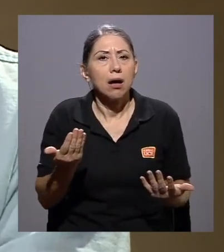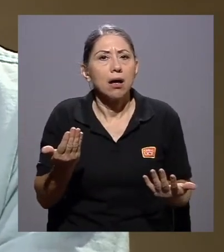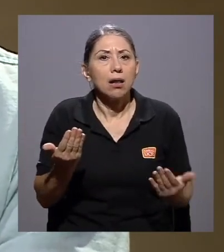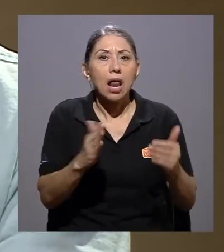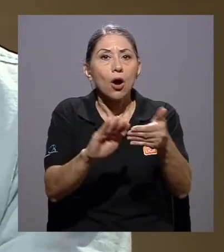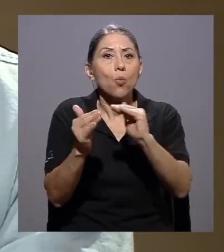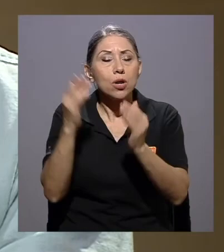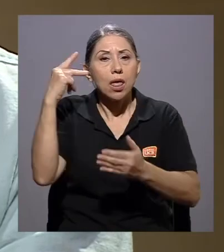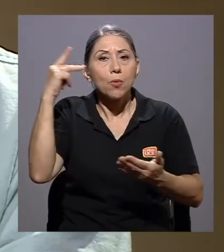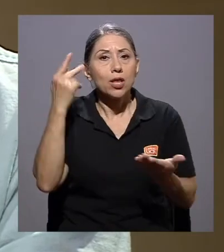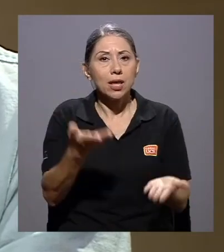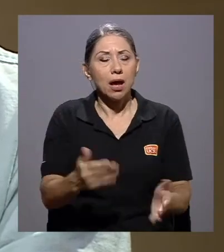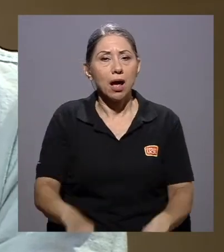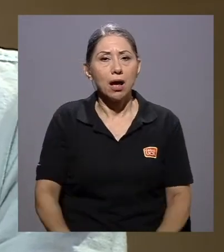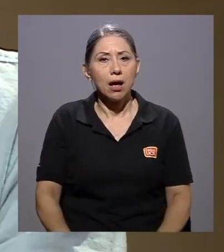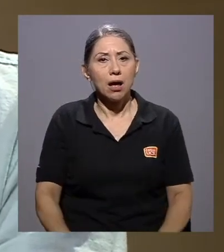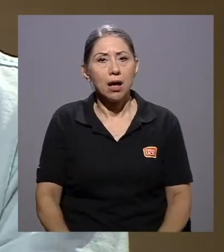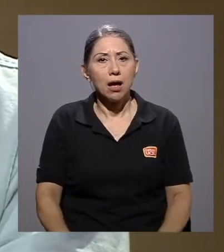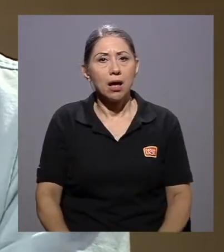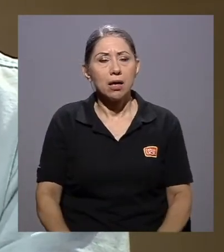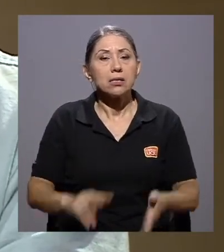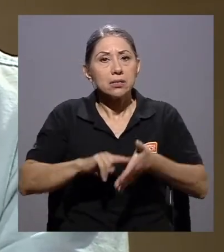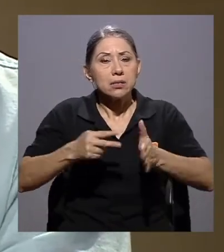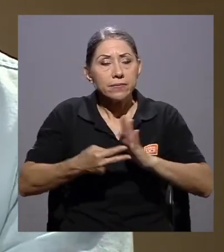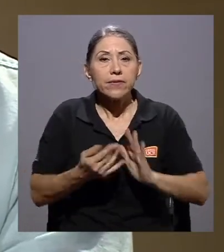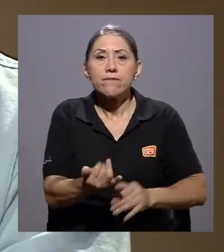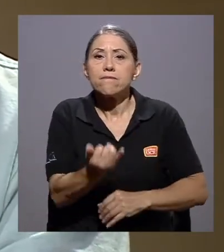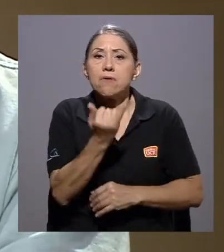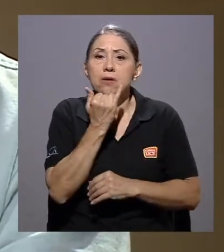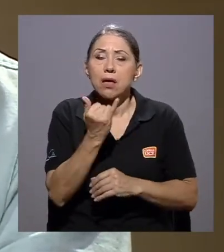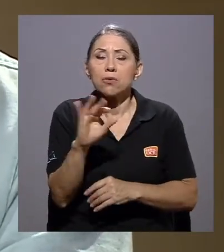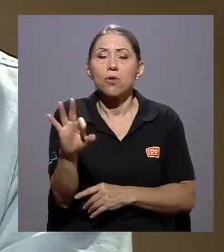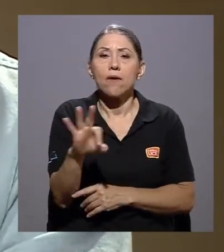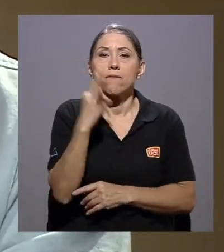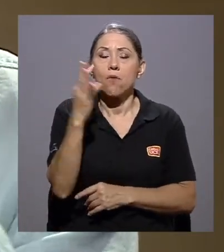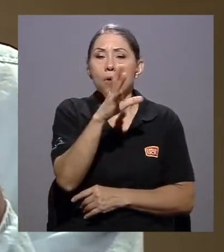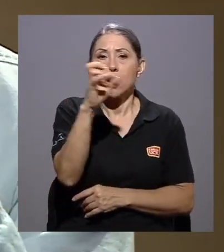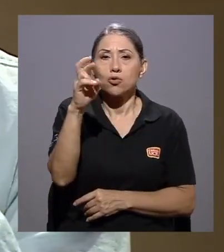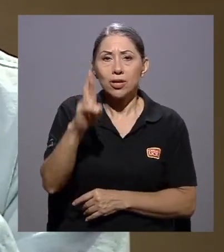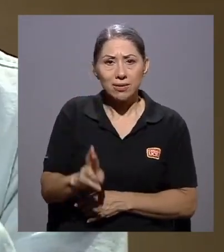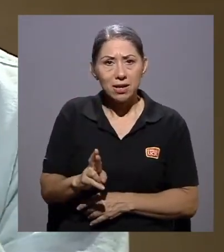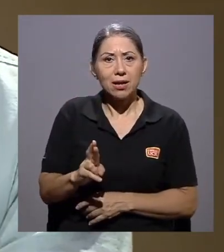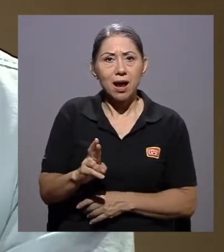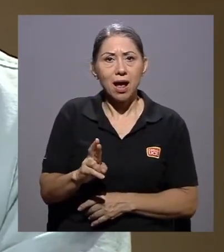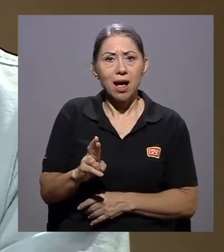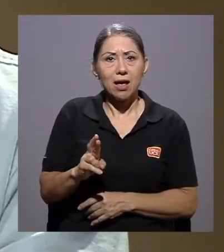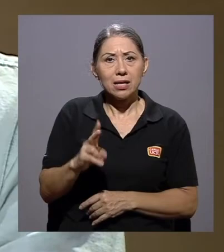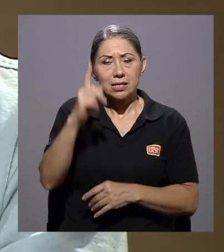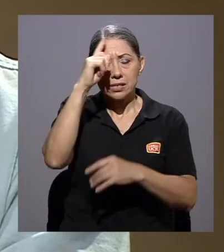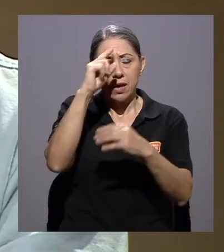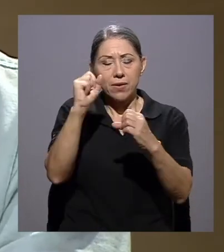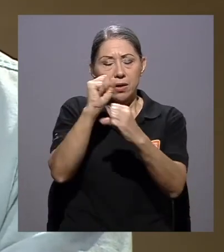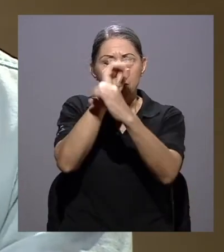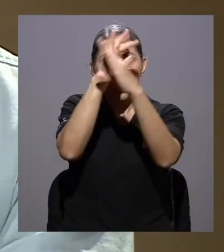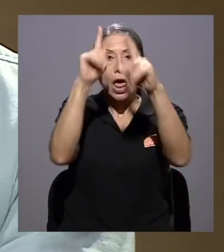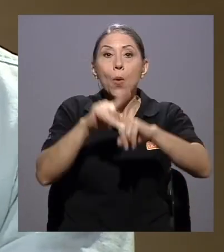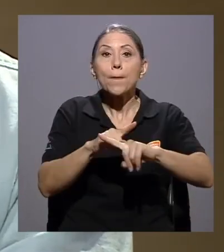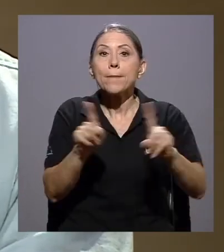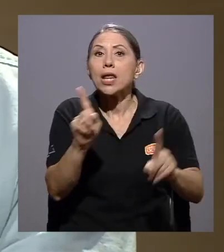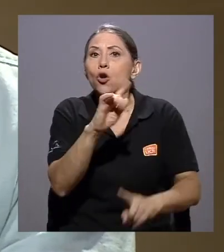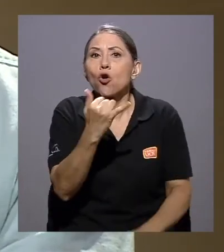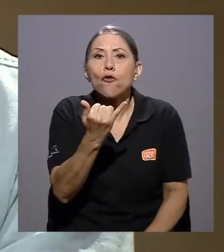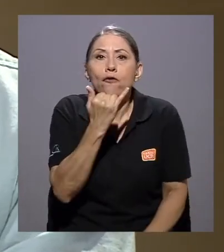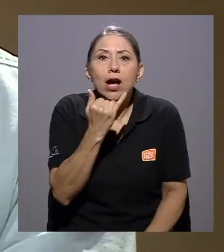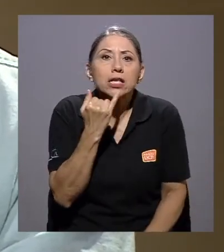la comunidad política. Es decir, estaba fallando la forma en la que Costa Rica se había imaginado. Pero no falla simple